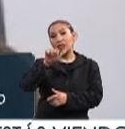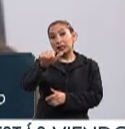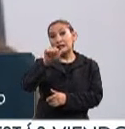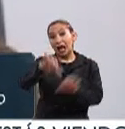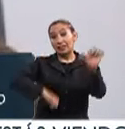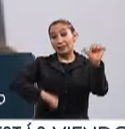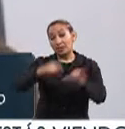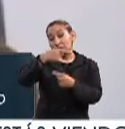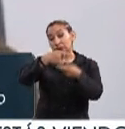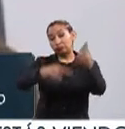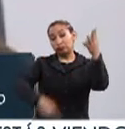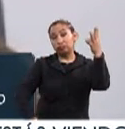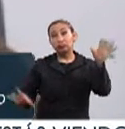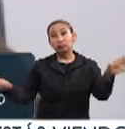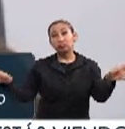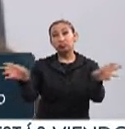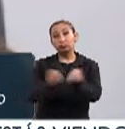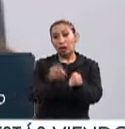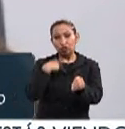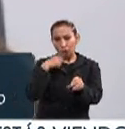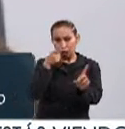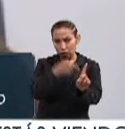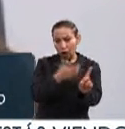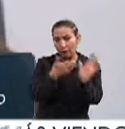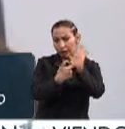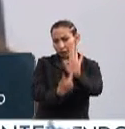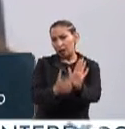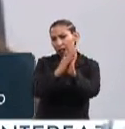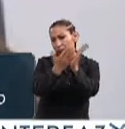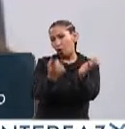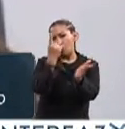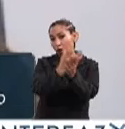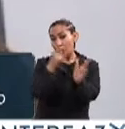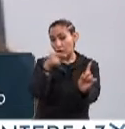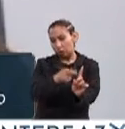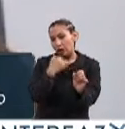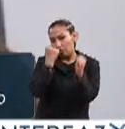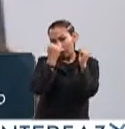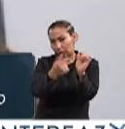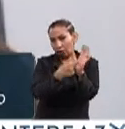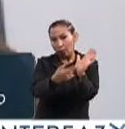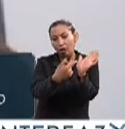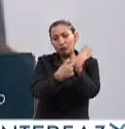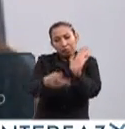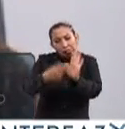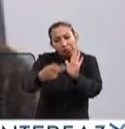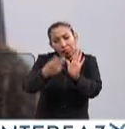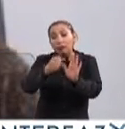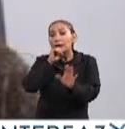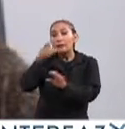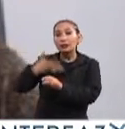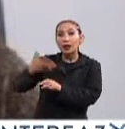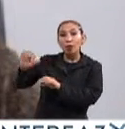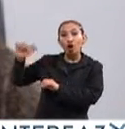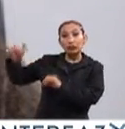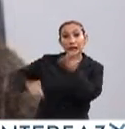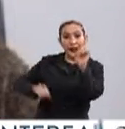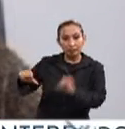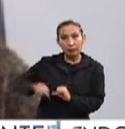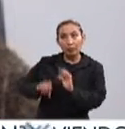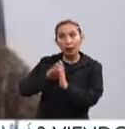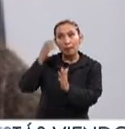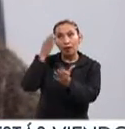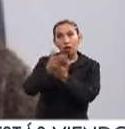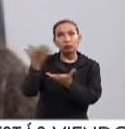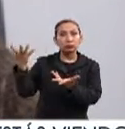actividades que suman no nada más presentaciones editoriales, por supuesto que es el fuerte de Fomento Editorial. También llevamos muchas actividades, vamos a